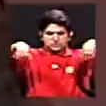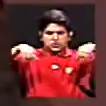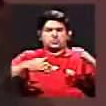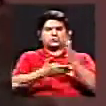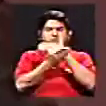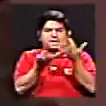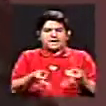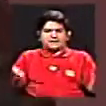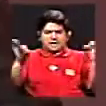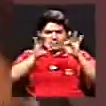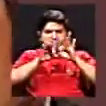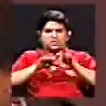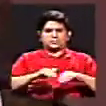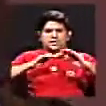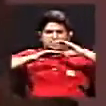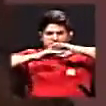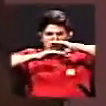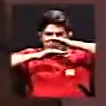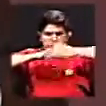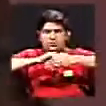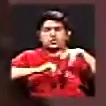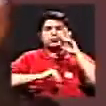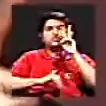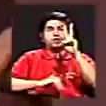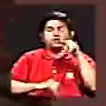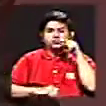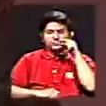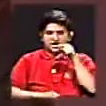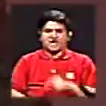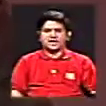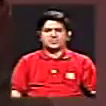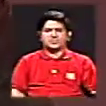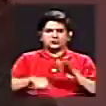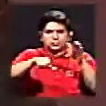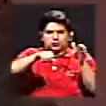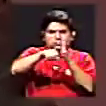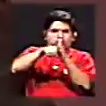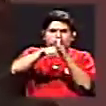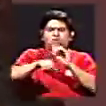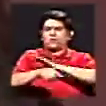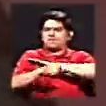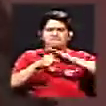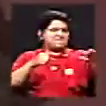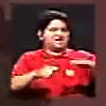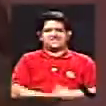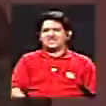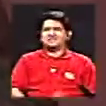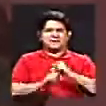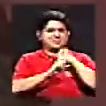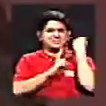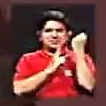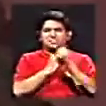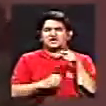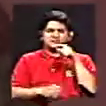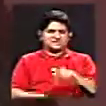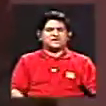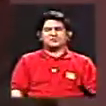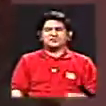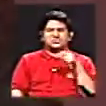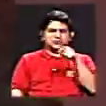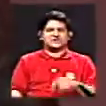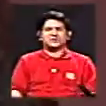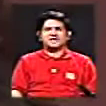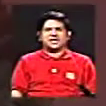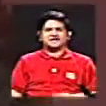sobre ellos, dos de esos tubos se taparon, se taquearon, diría uno, totalmente por el efecto de toda esta basura y maleza y